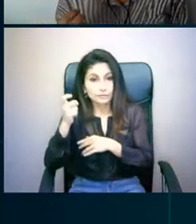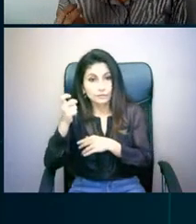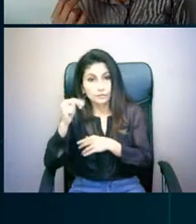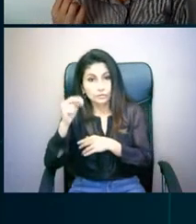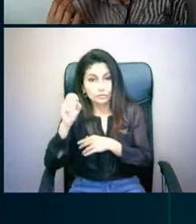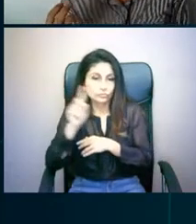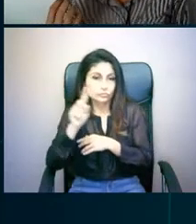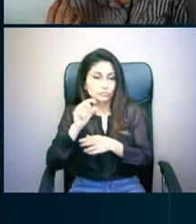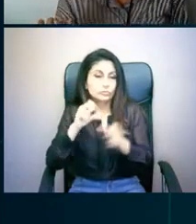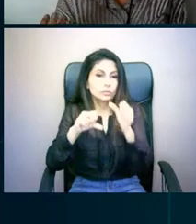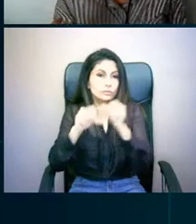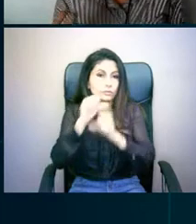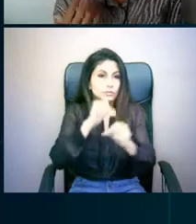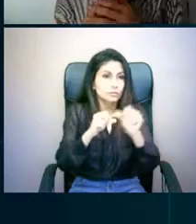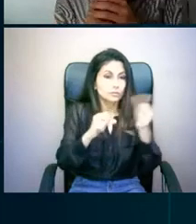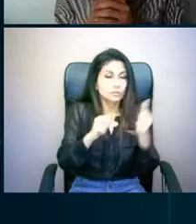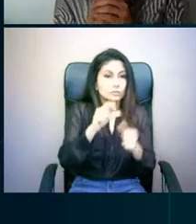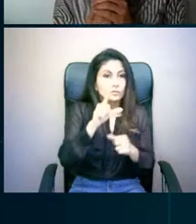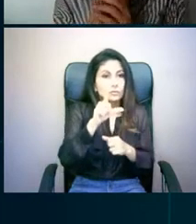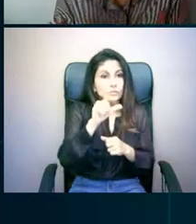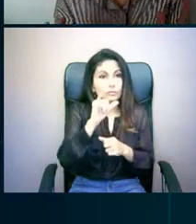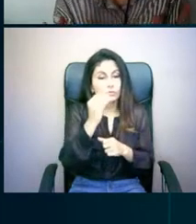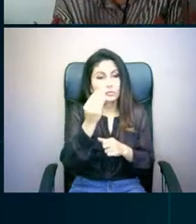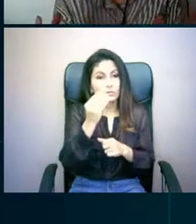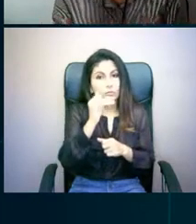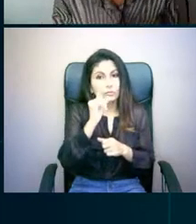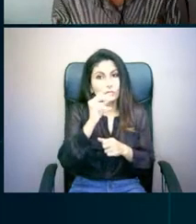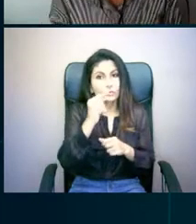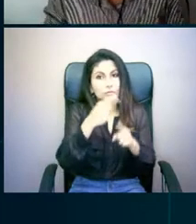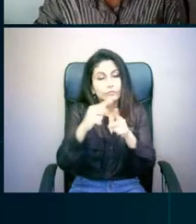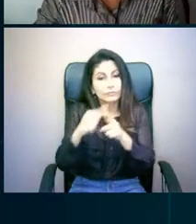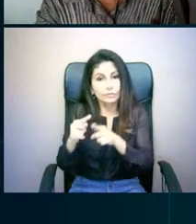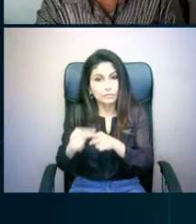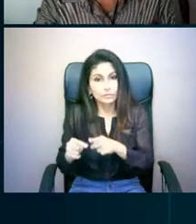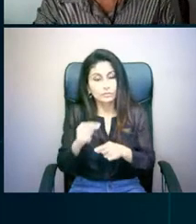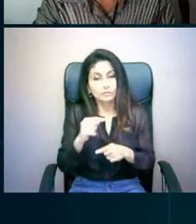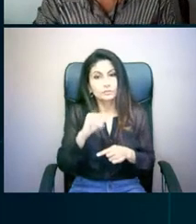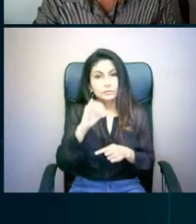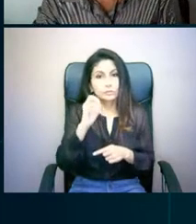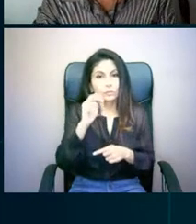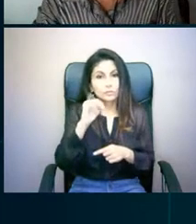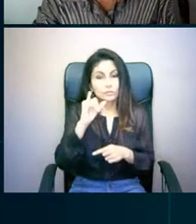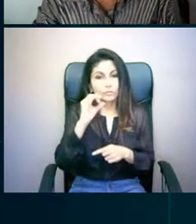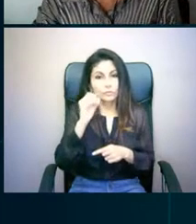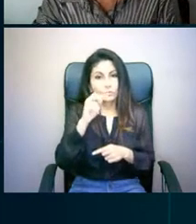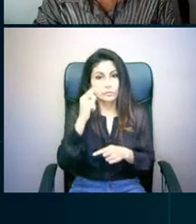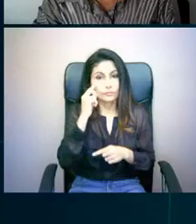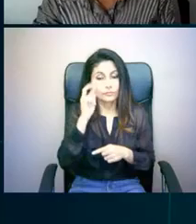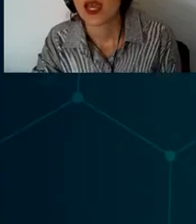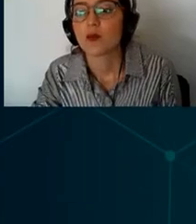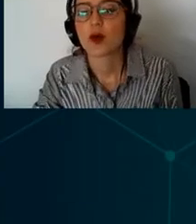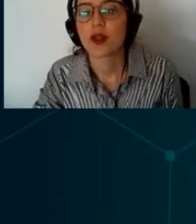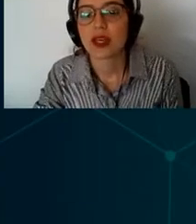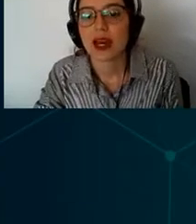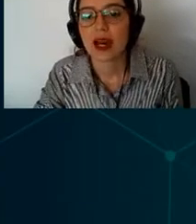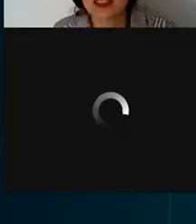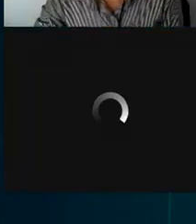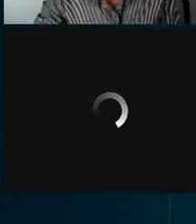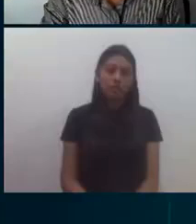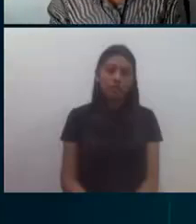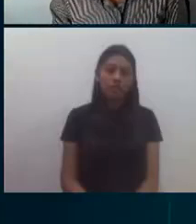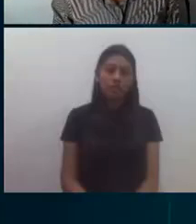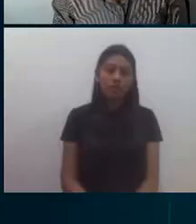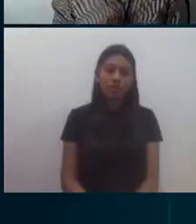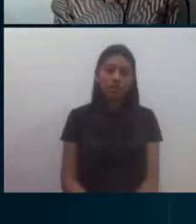utilizó un líquido iónico. Bueno, se utilizaron varios líquidos iónicos y se obtuvo que este que tenemos acá